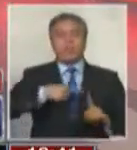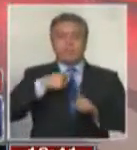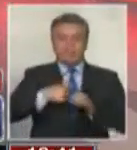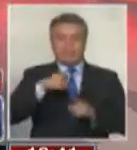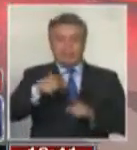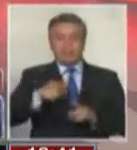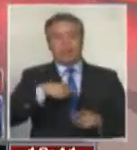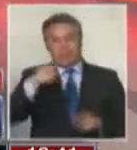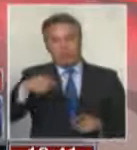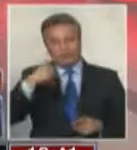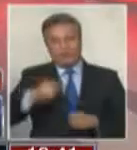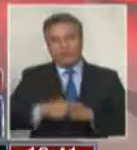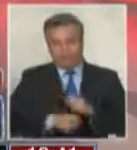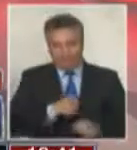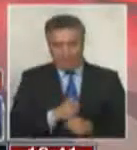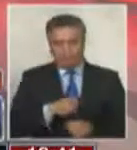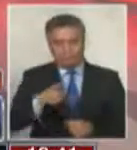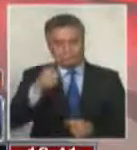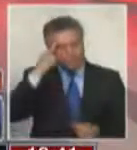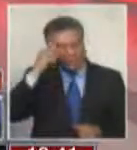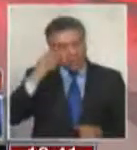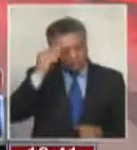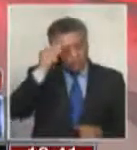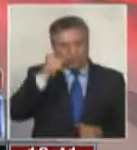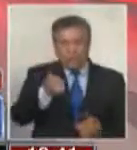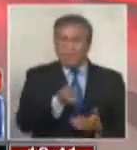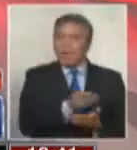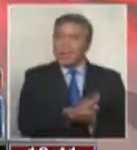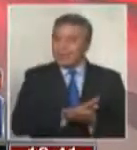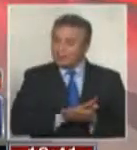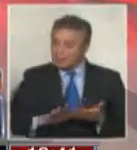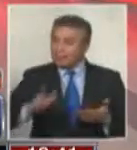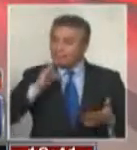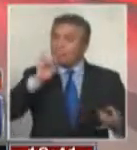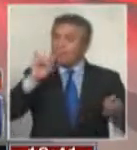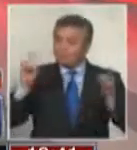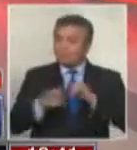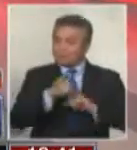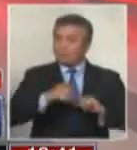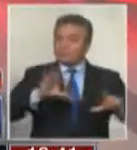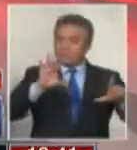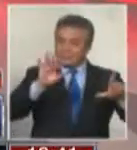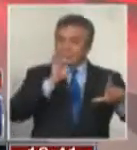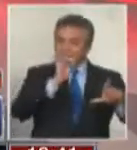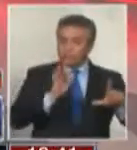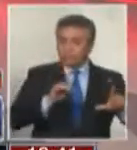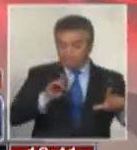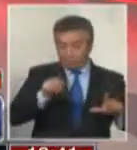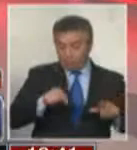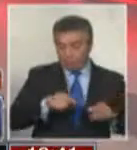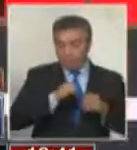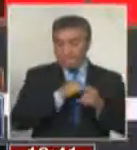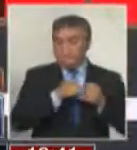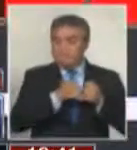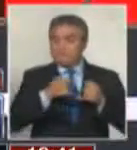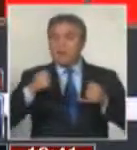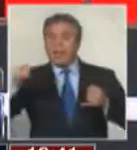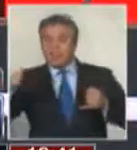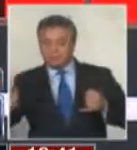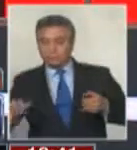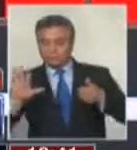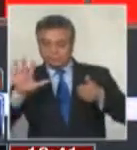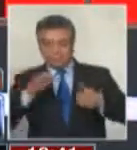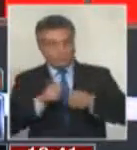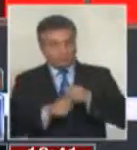los próximos años recordemos que la gratuidad universal se prometió para el 70% pero en un plazo de aquí a seis años usted